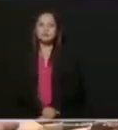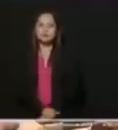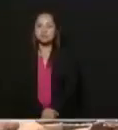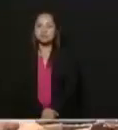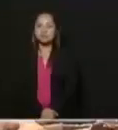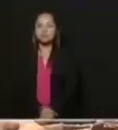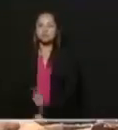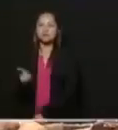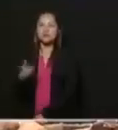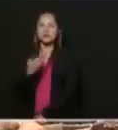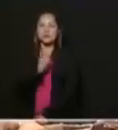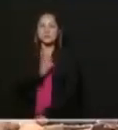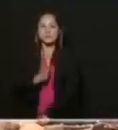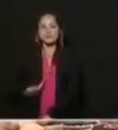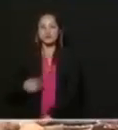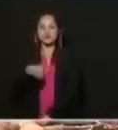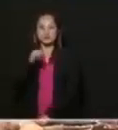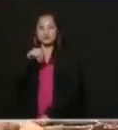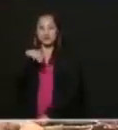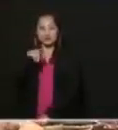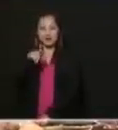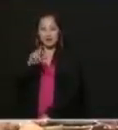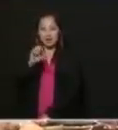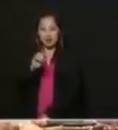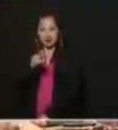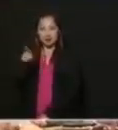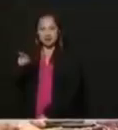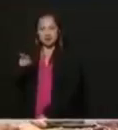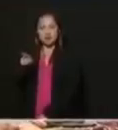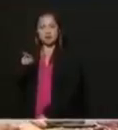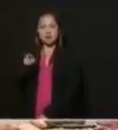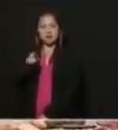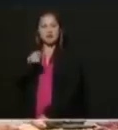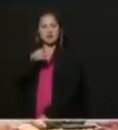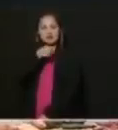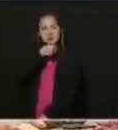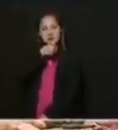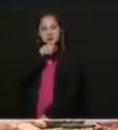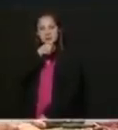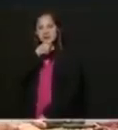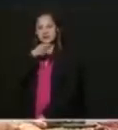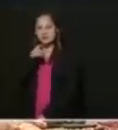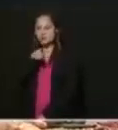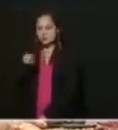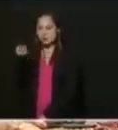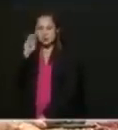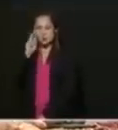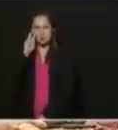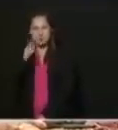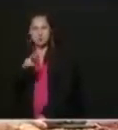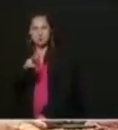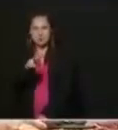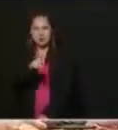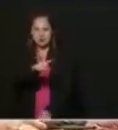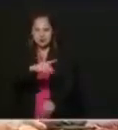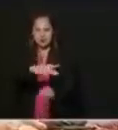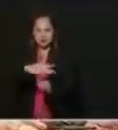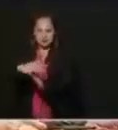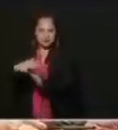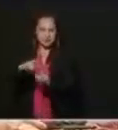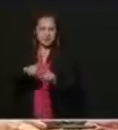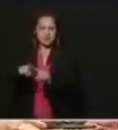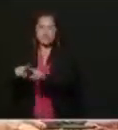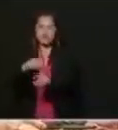el presidente electo Andrés Manuel López Obrador. Ustedes a cuadro están viendo las ofrendas que están ahí